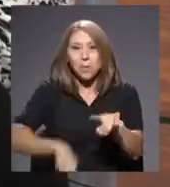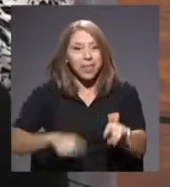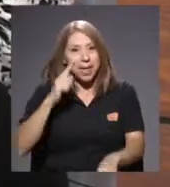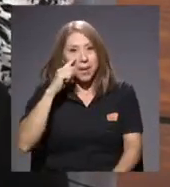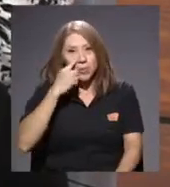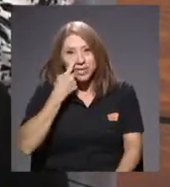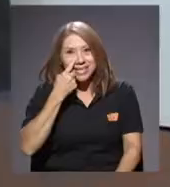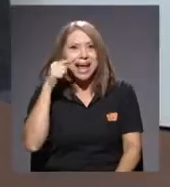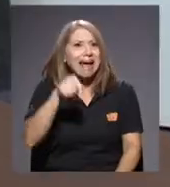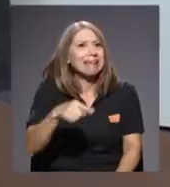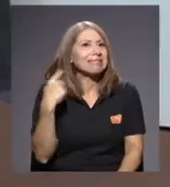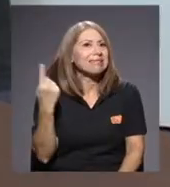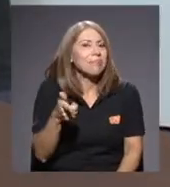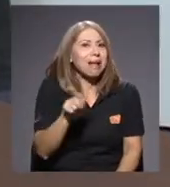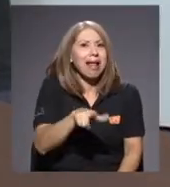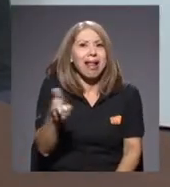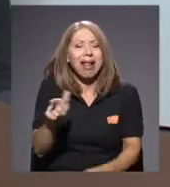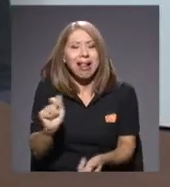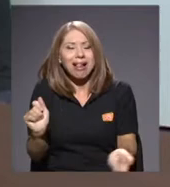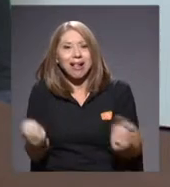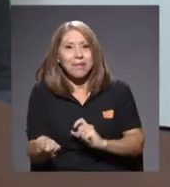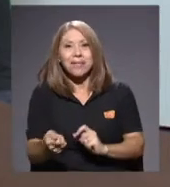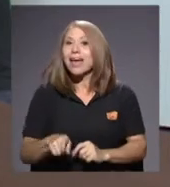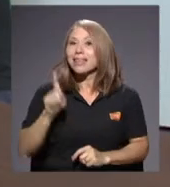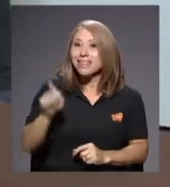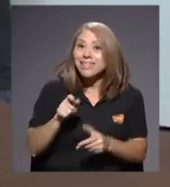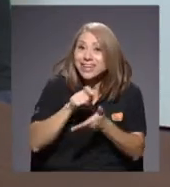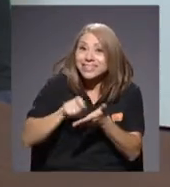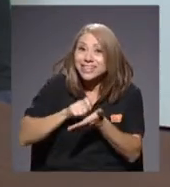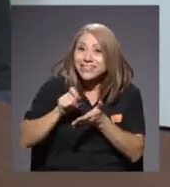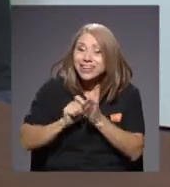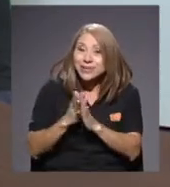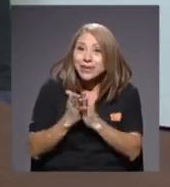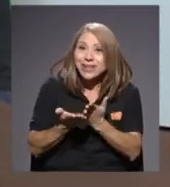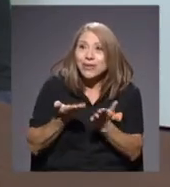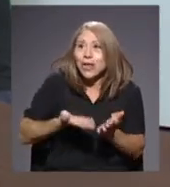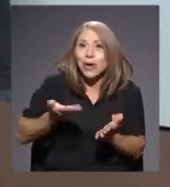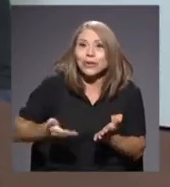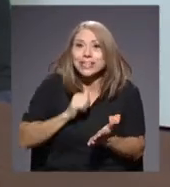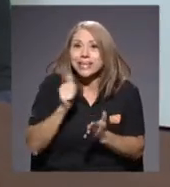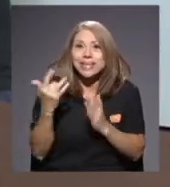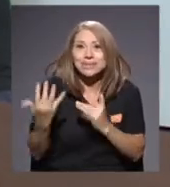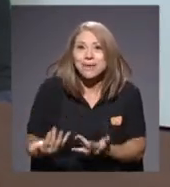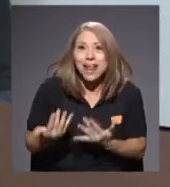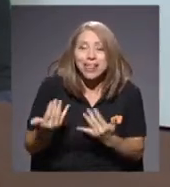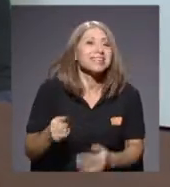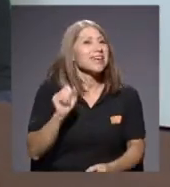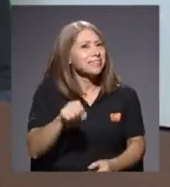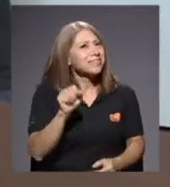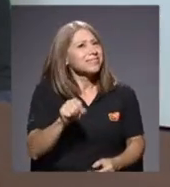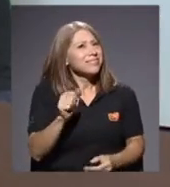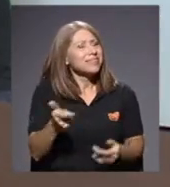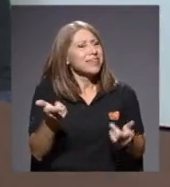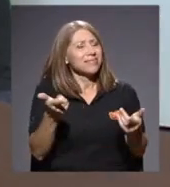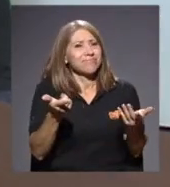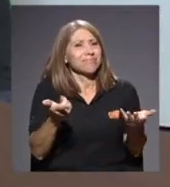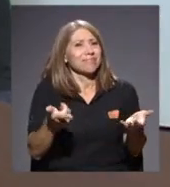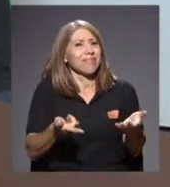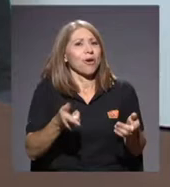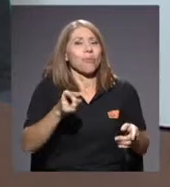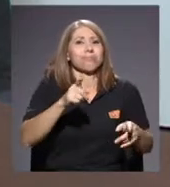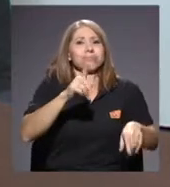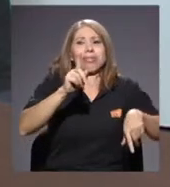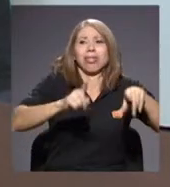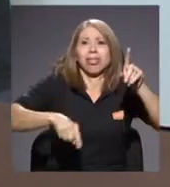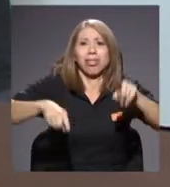es muy cambiante. Debería escribir un libro de cosas inesperadas. Sí, porque es muy cambiante. O sea, se dan uniones de pronto que uno no cree